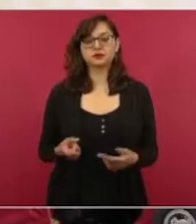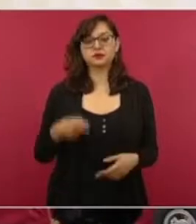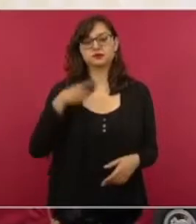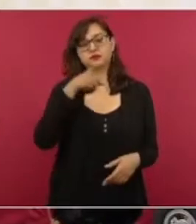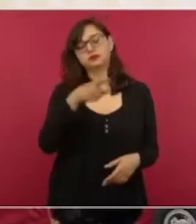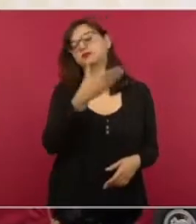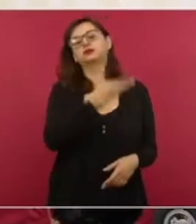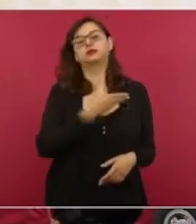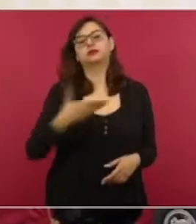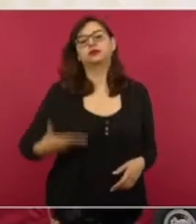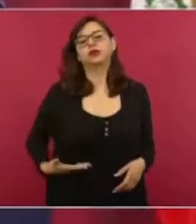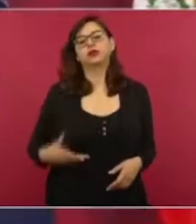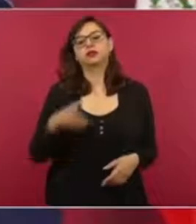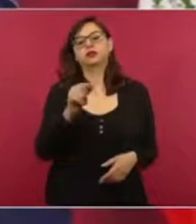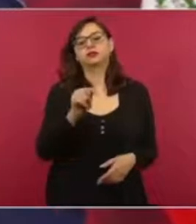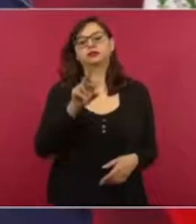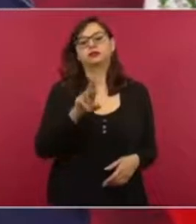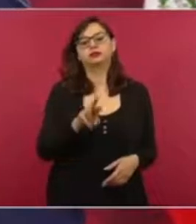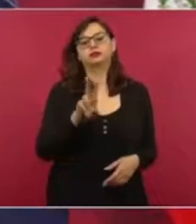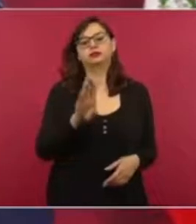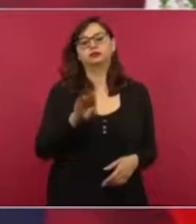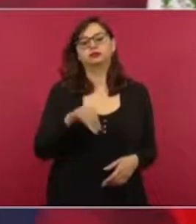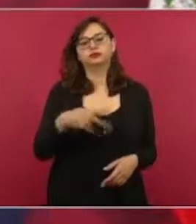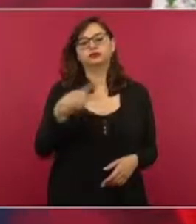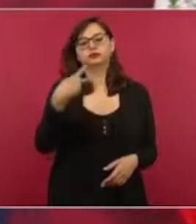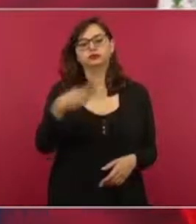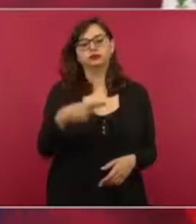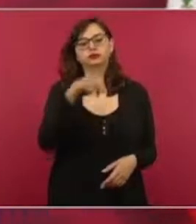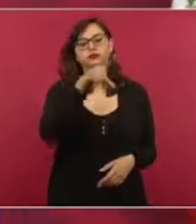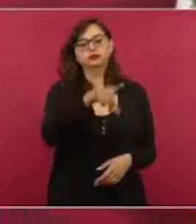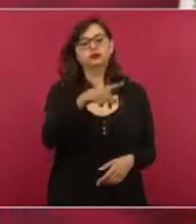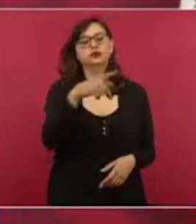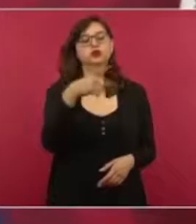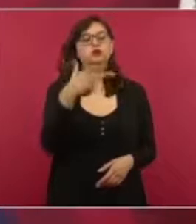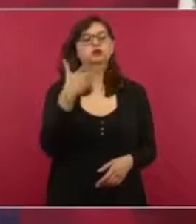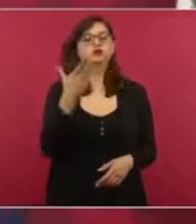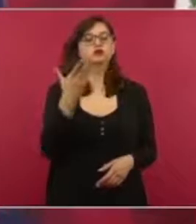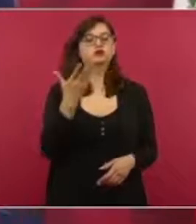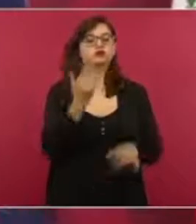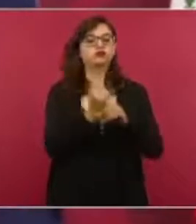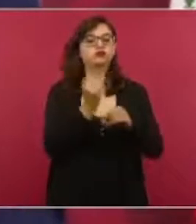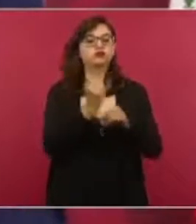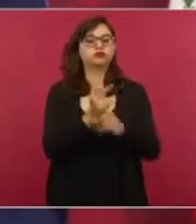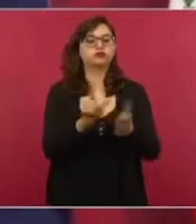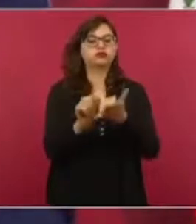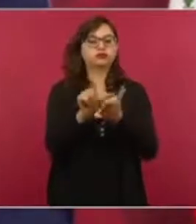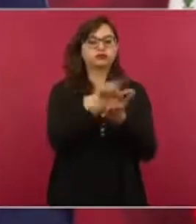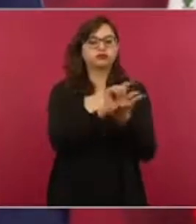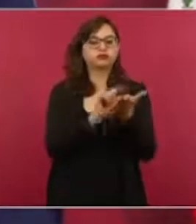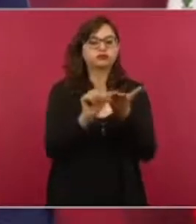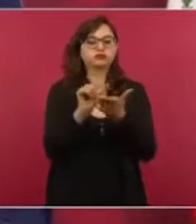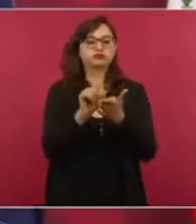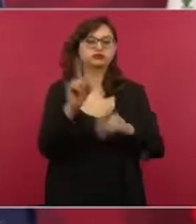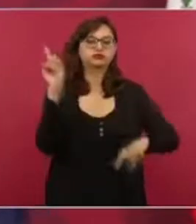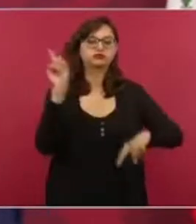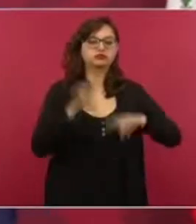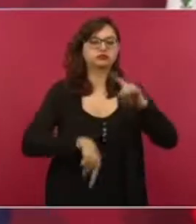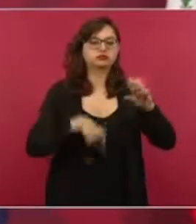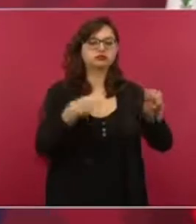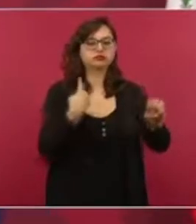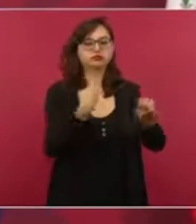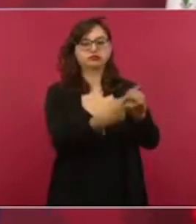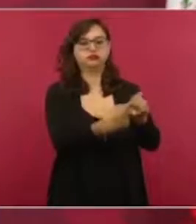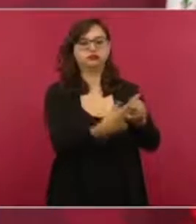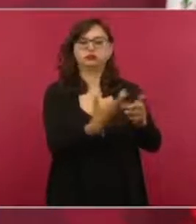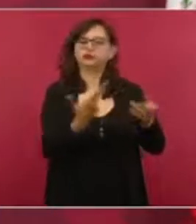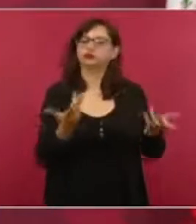presidente Donald Trump su cuenta de Twitter, porque eso